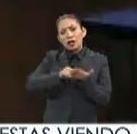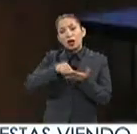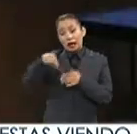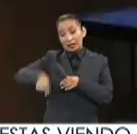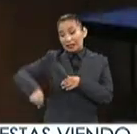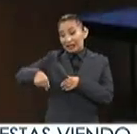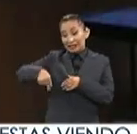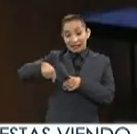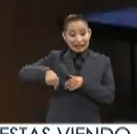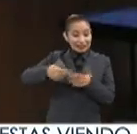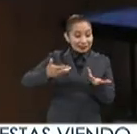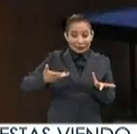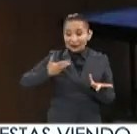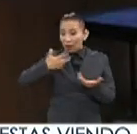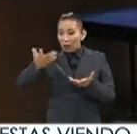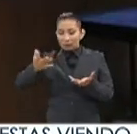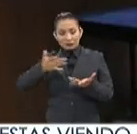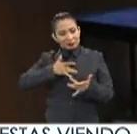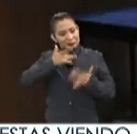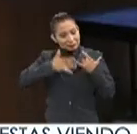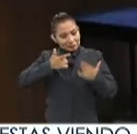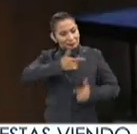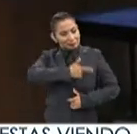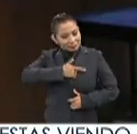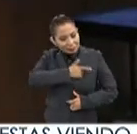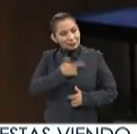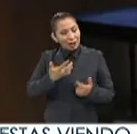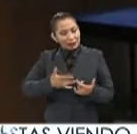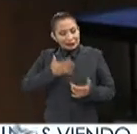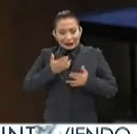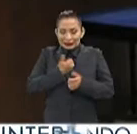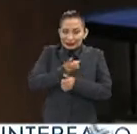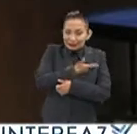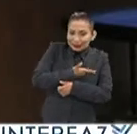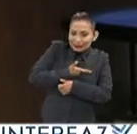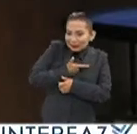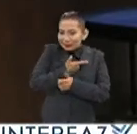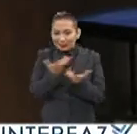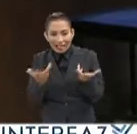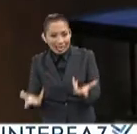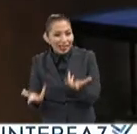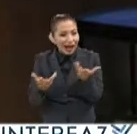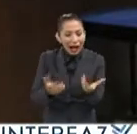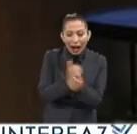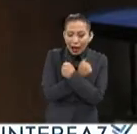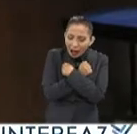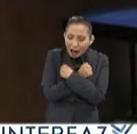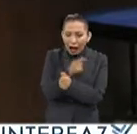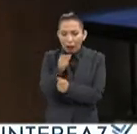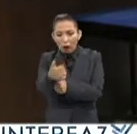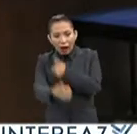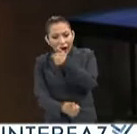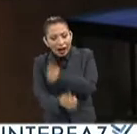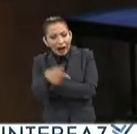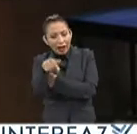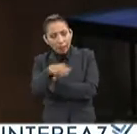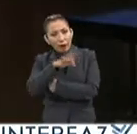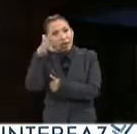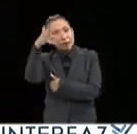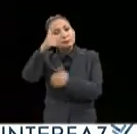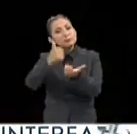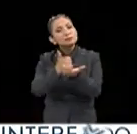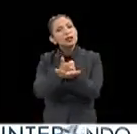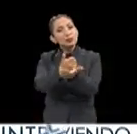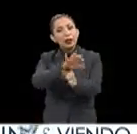estando aquí, con vocación, con gusto, con pasión a lo que quieres hacer y lo que amas realmente, puedes lograr un